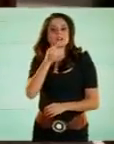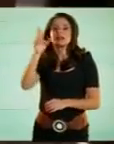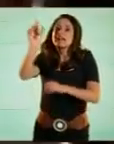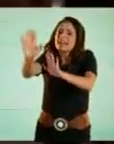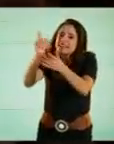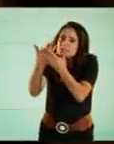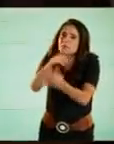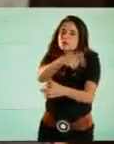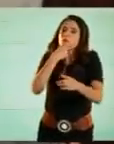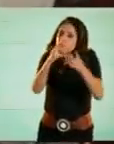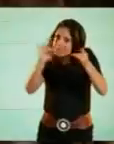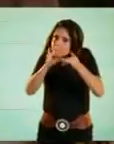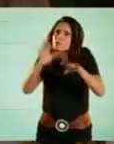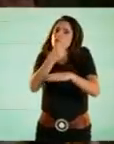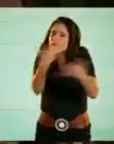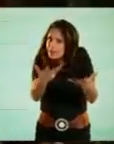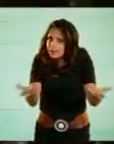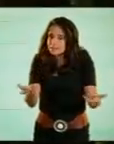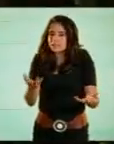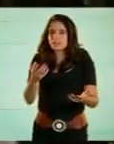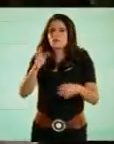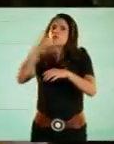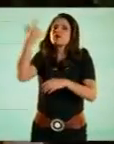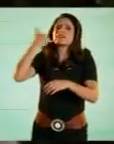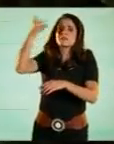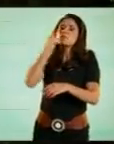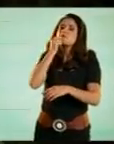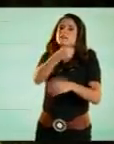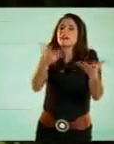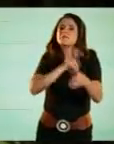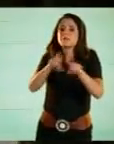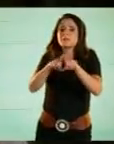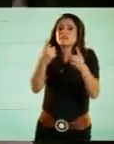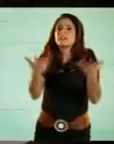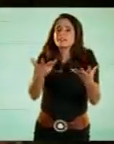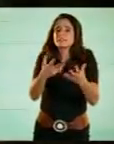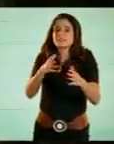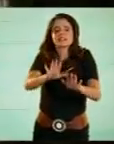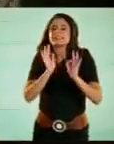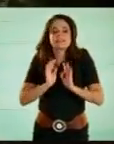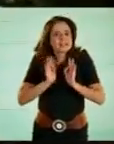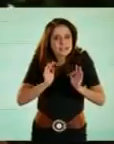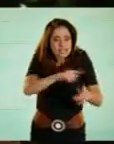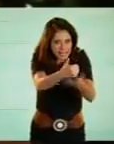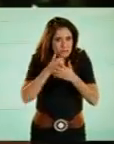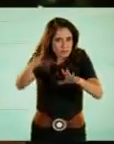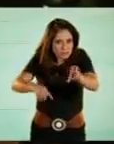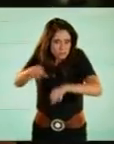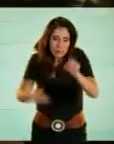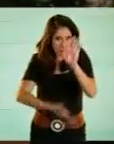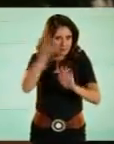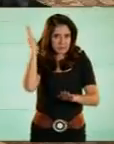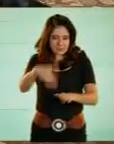que el muchacho explique lo que está haciendo? ¿Por qué le llaman a la policía? ¿Qué hizo mi hermano? No, tranquila, tranquila. Mira, ayúdame a arreglar todo esto y